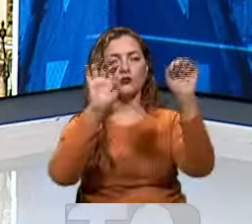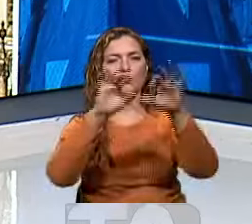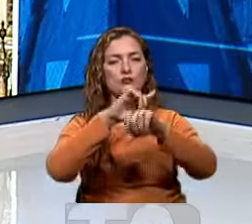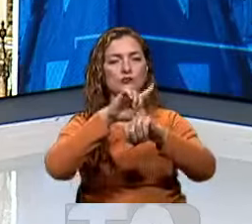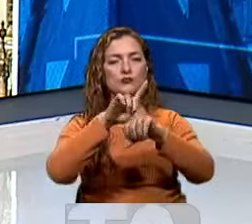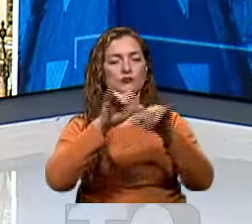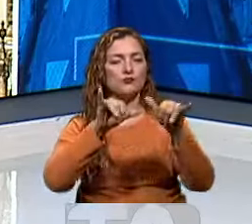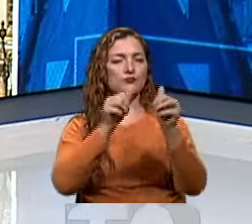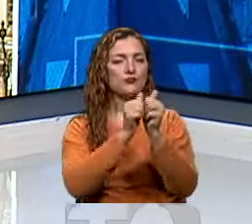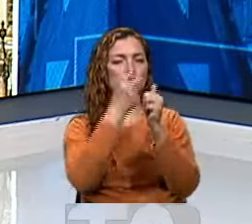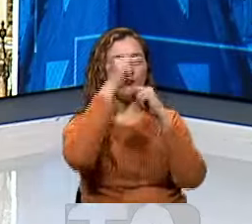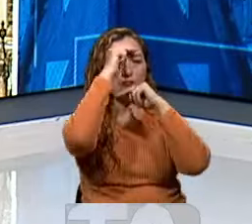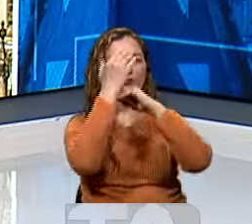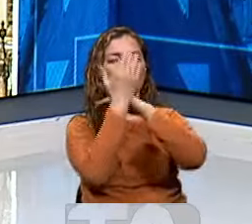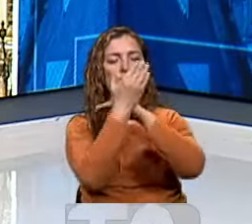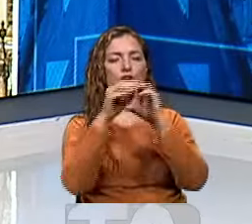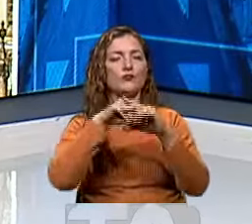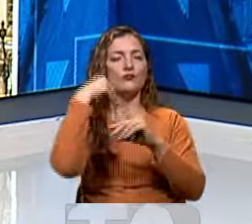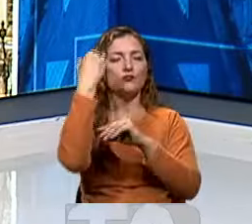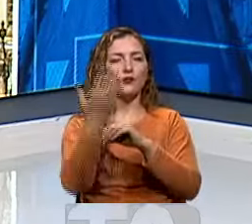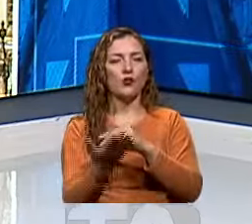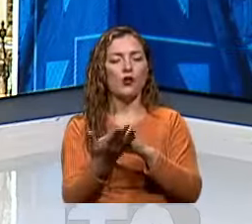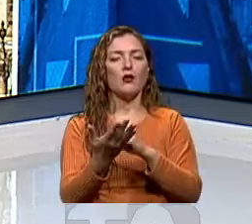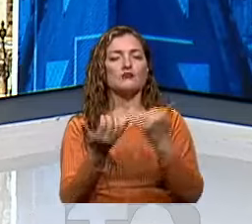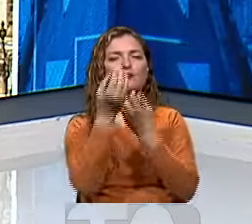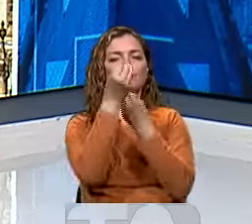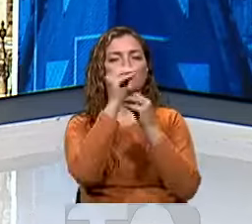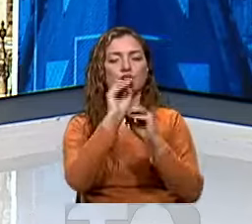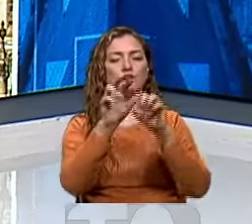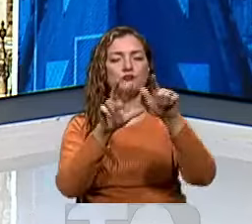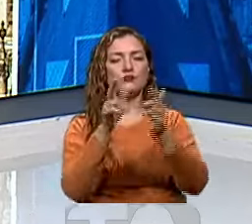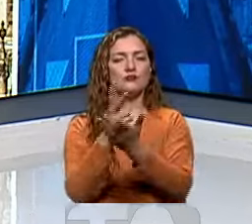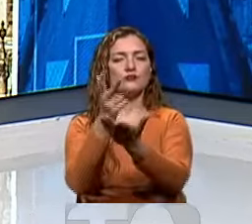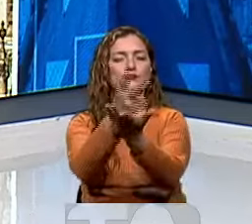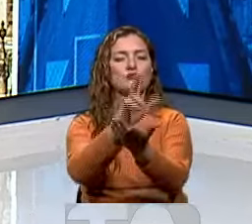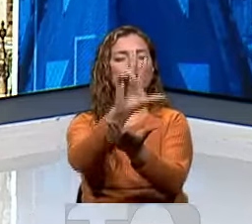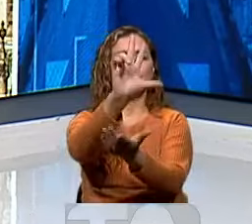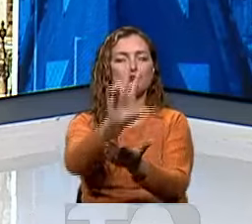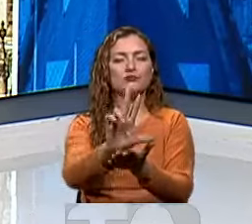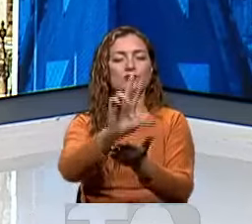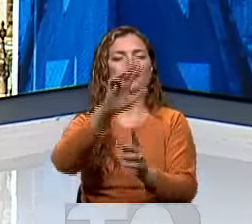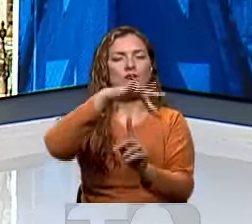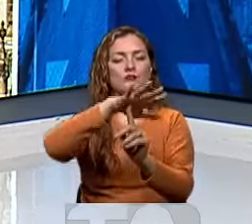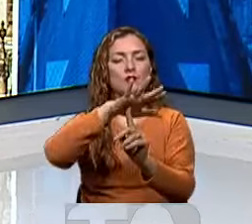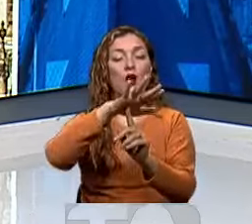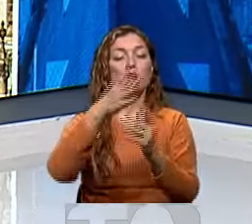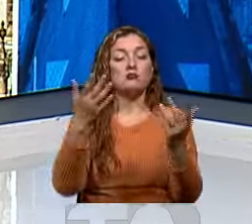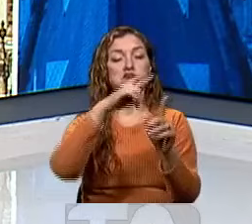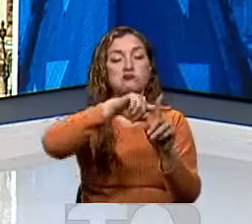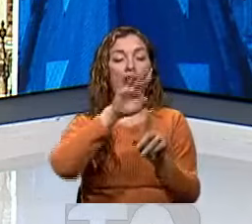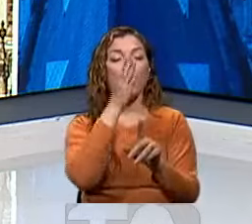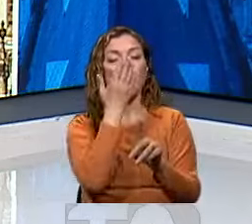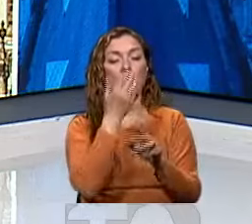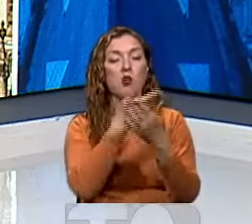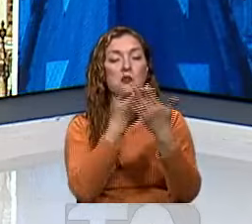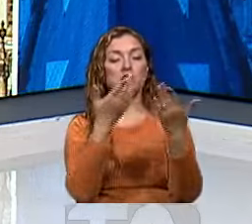9:09. Seguimos junto a ustedes y nos vamos de exteriores, porque les contamos que 3 estacionamientos del Parque La Carolina estarán cerrados durante 30